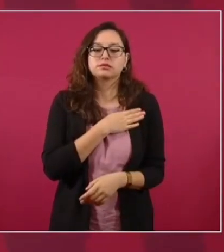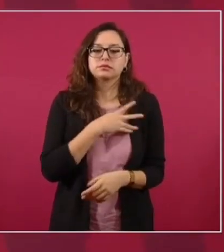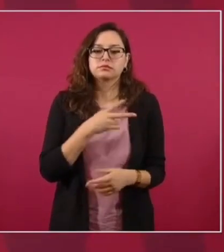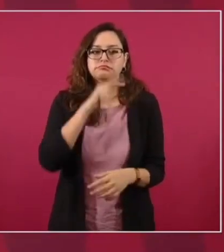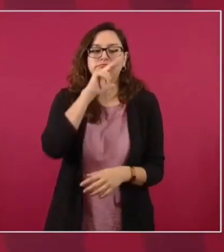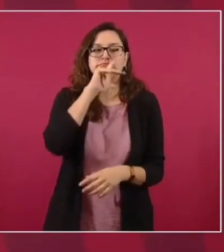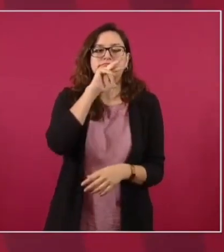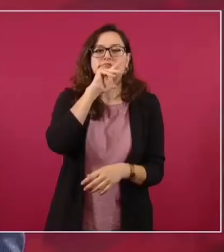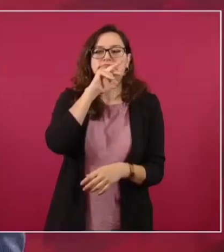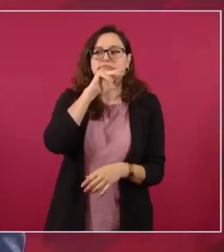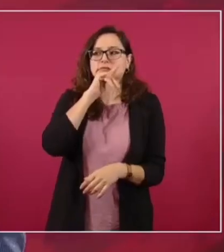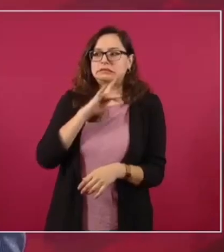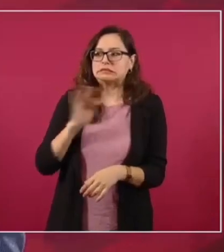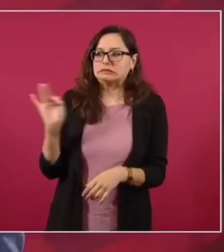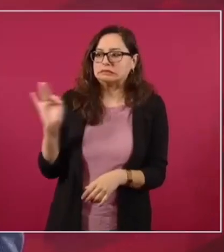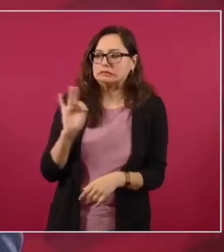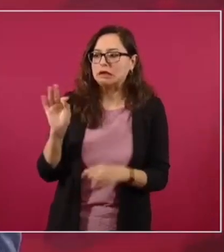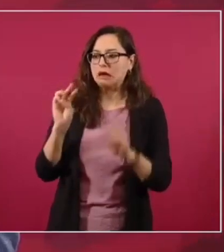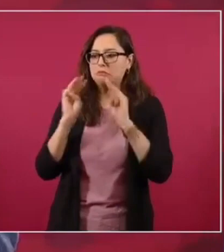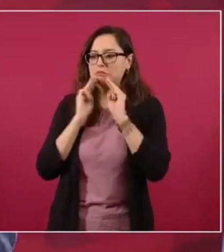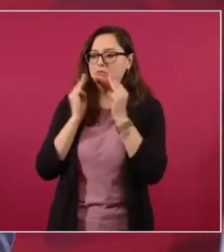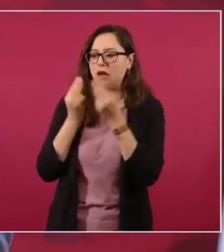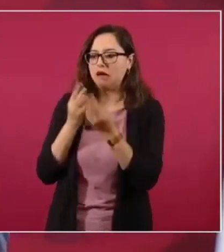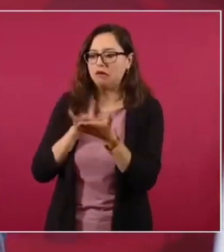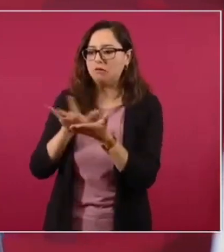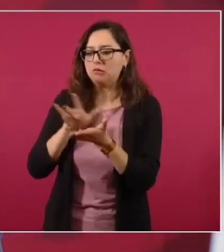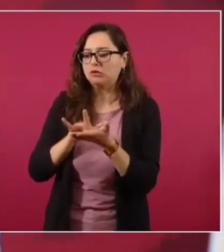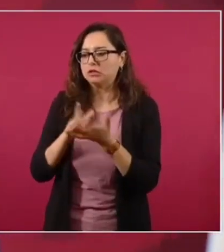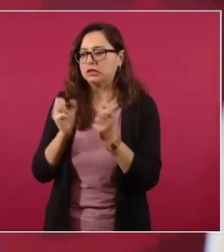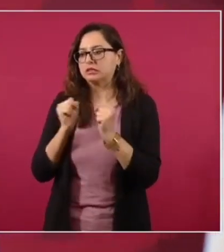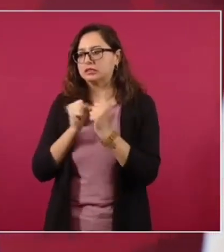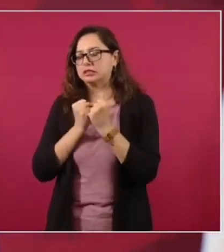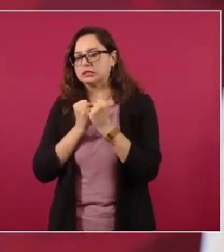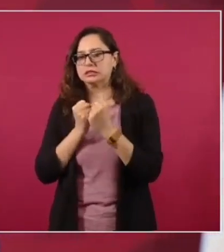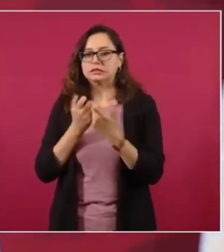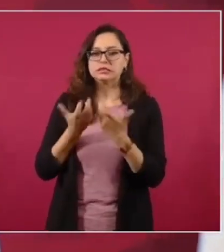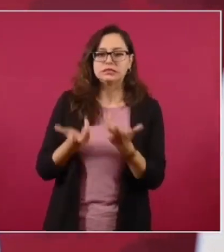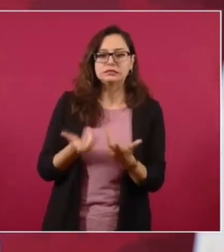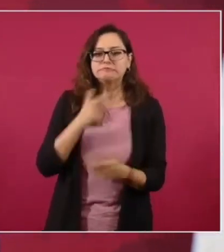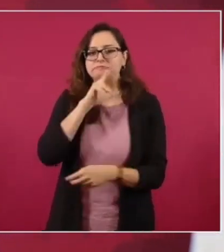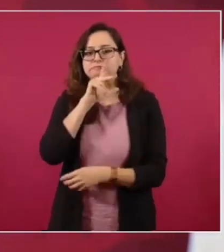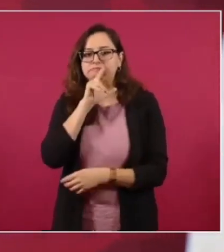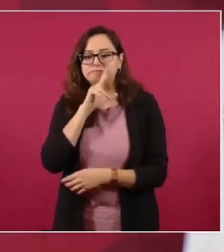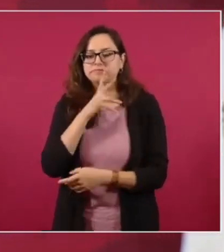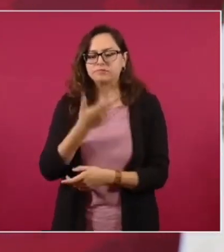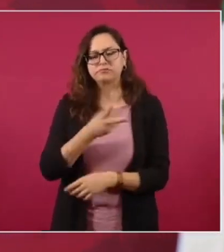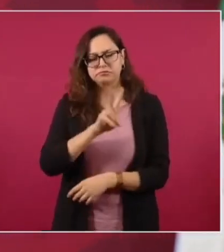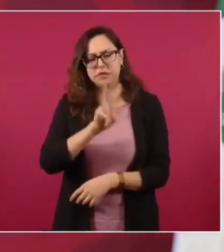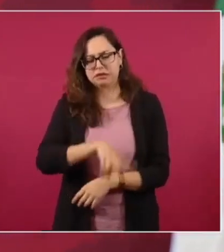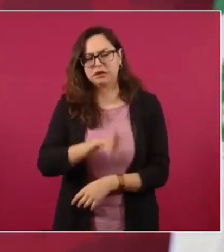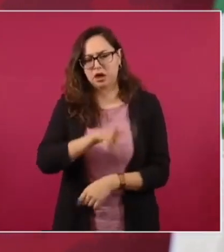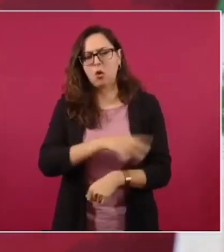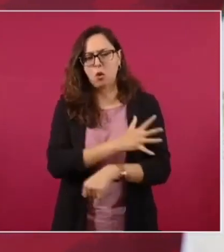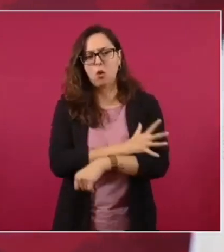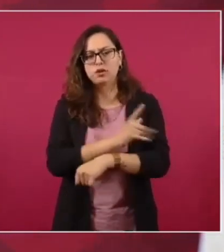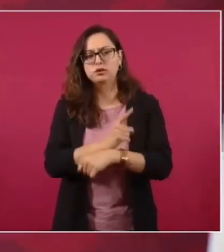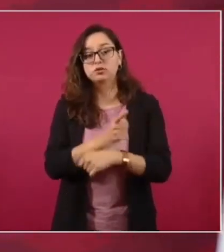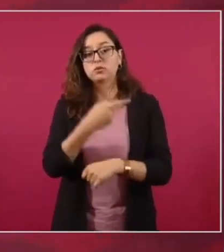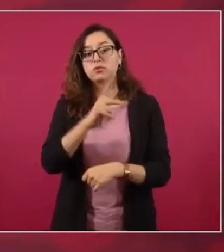se preocupa, hay otros que todo lo hacen en